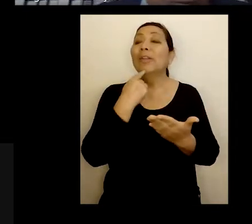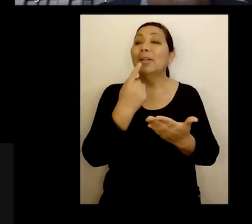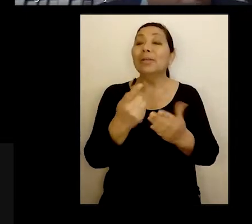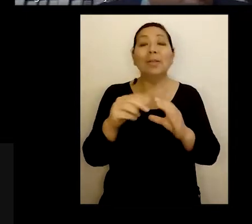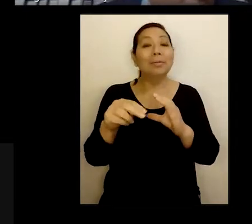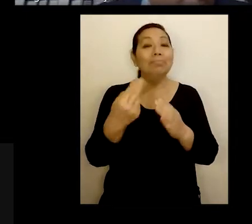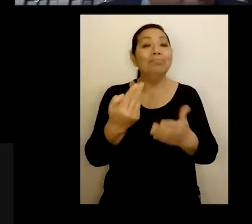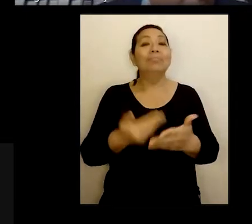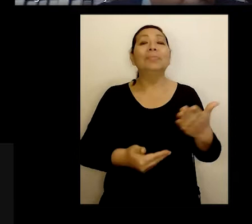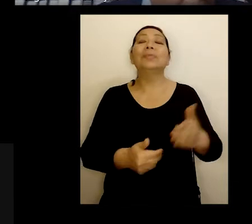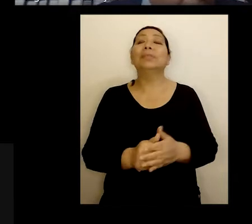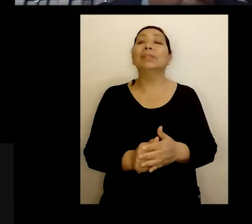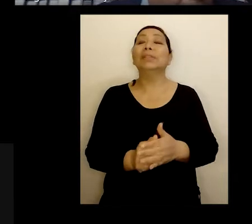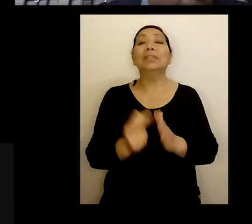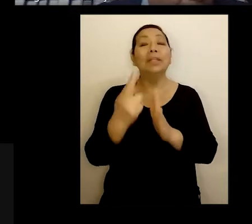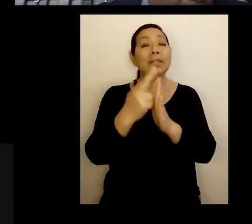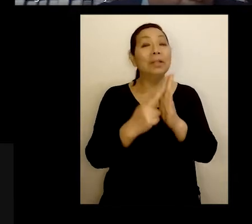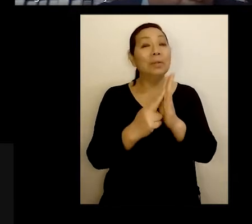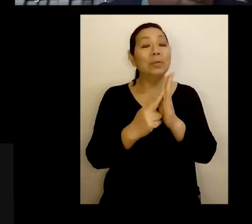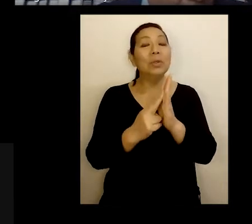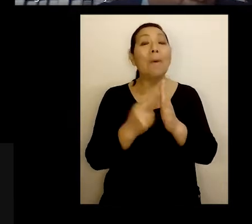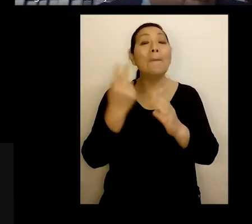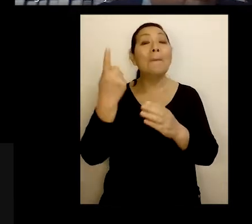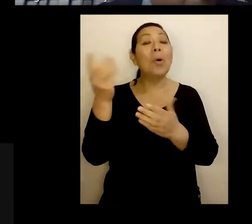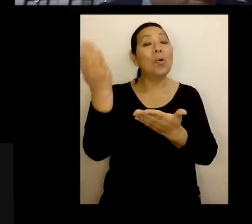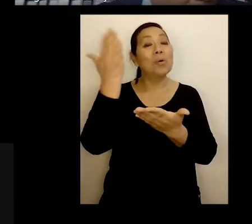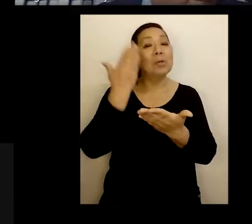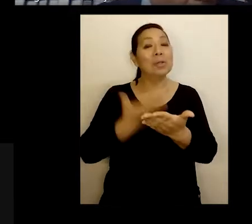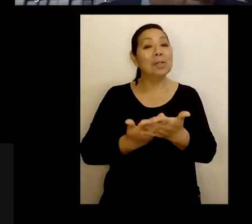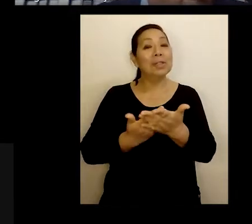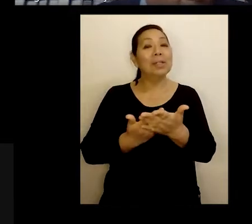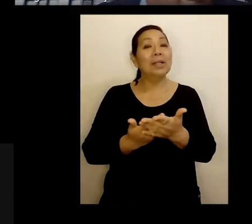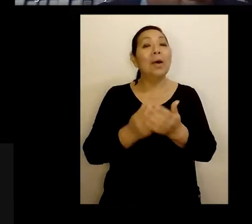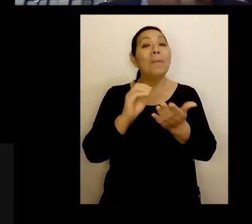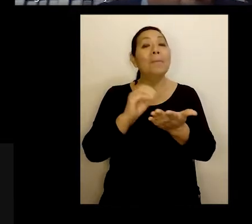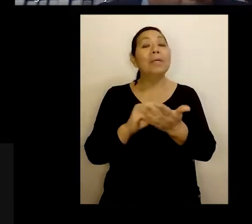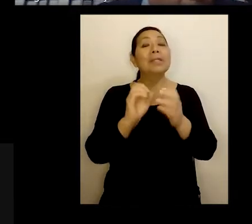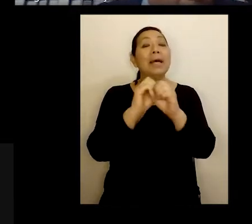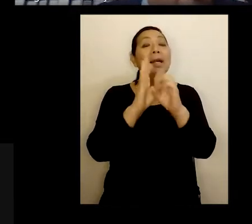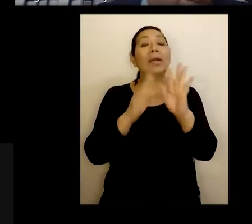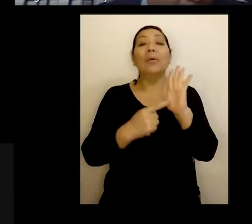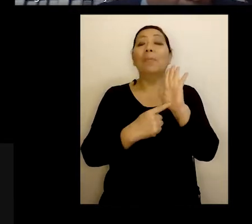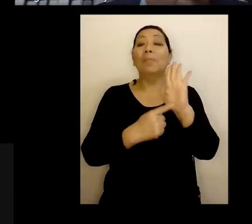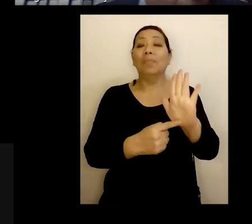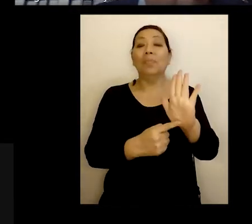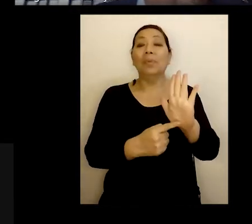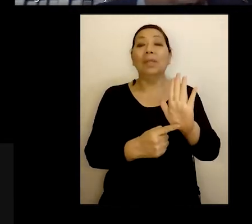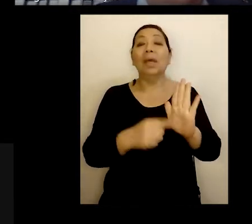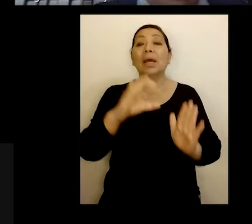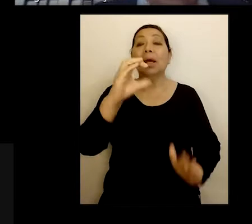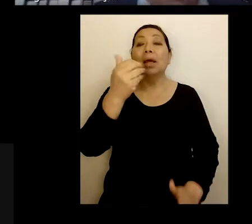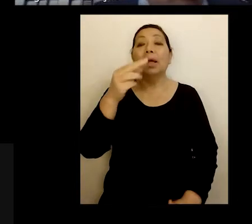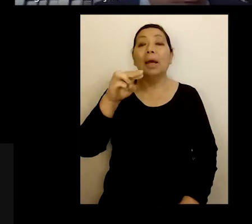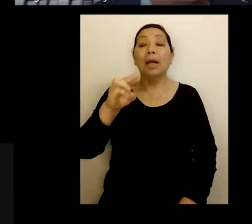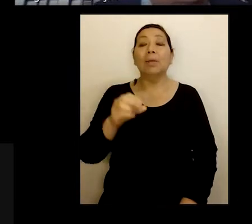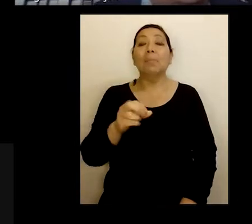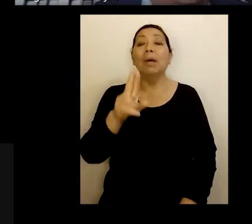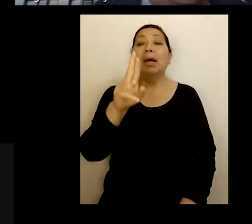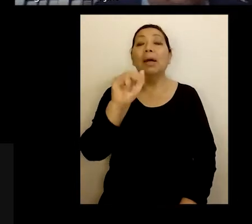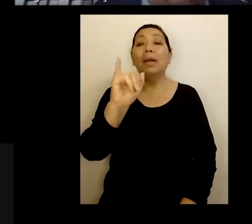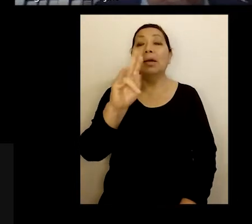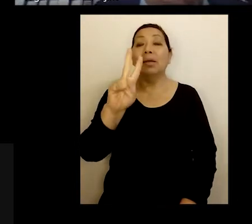declarar improcedente el recurso de reposición entendido como aclaración presentado por doña Carmen